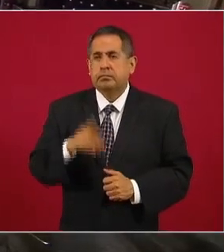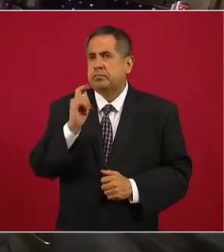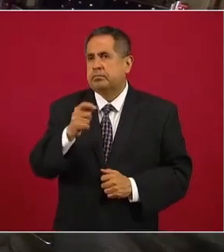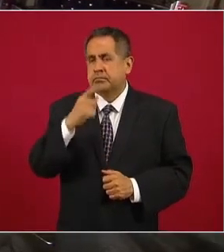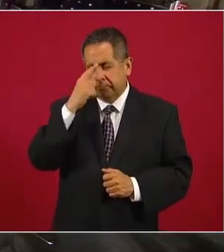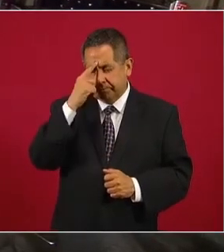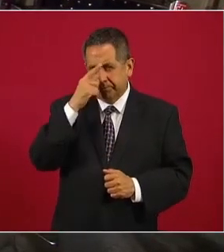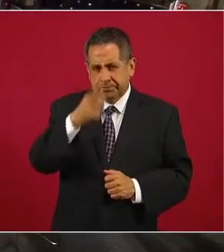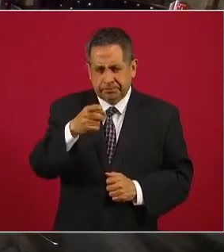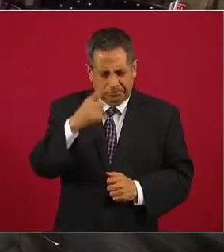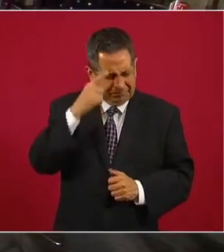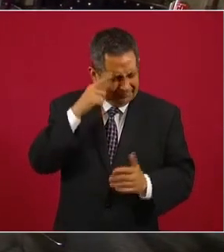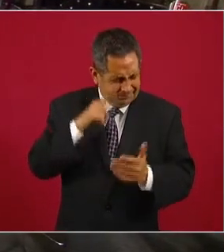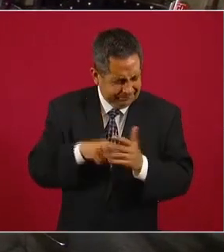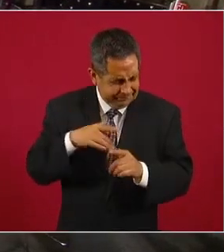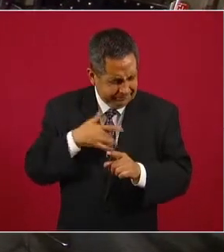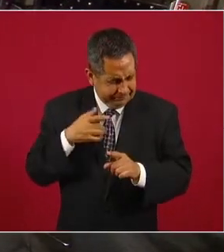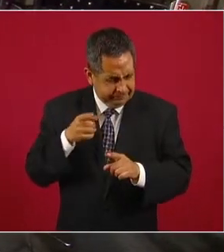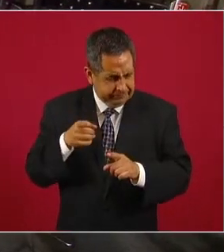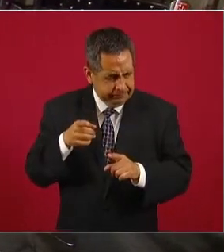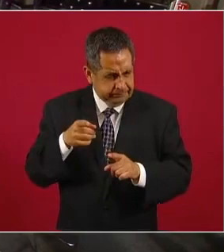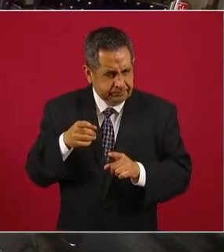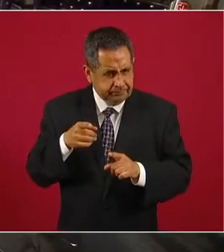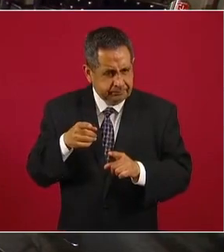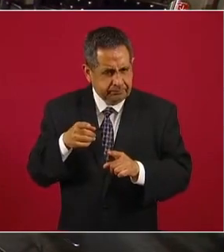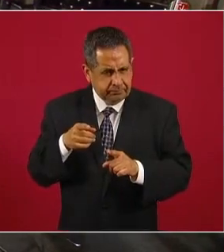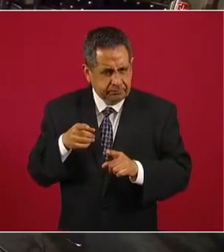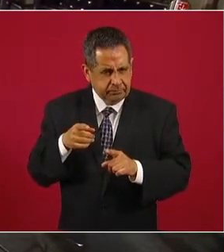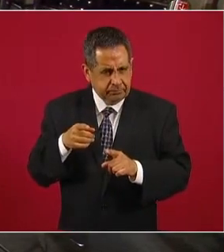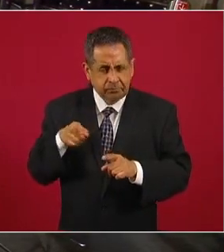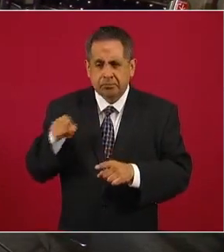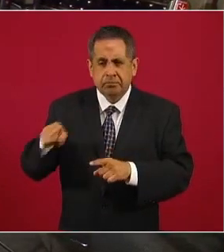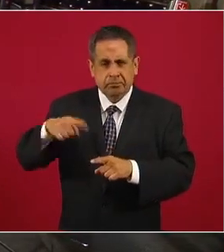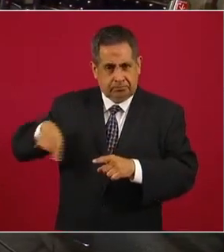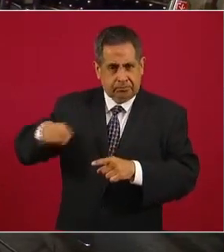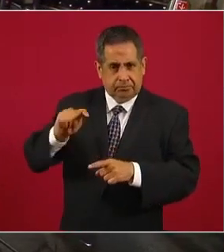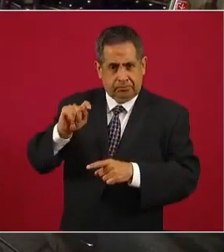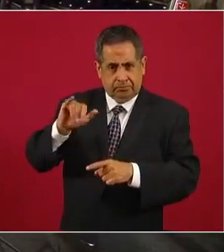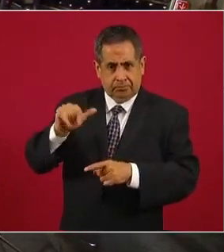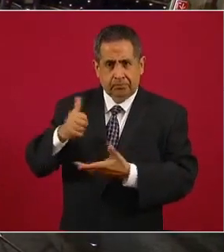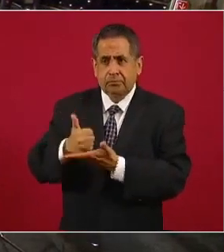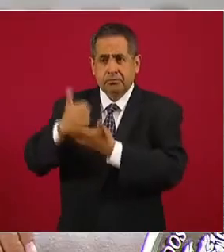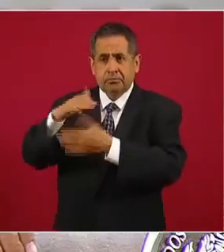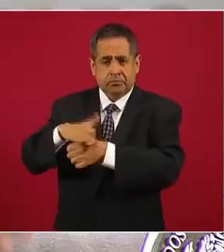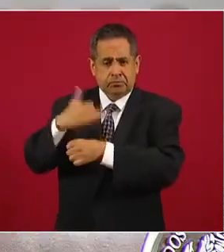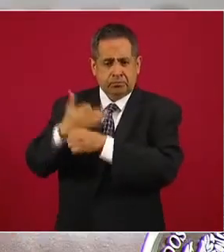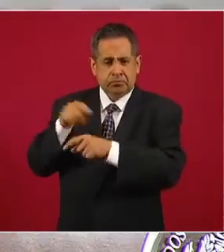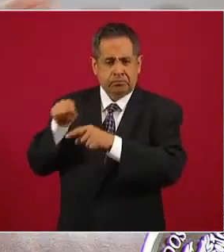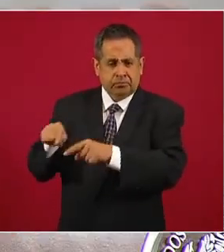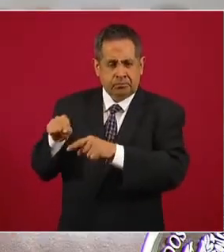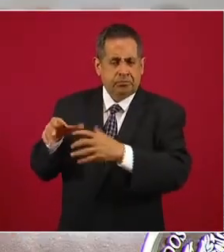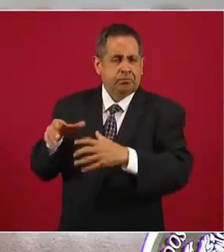Incluso creo que el ayuntamiento lo